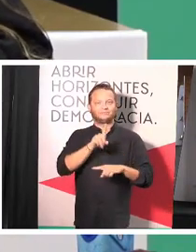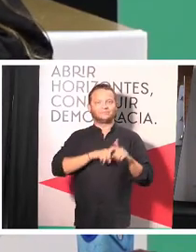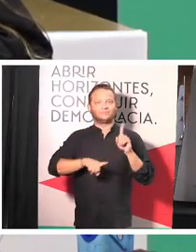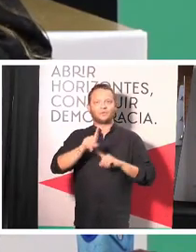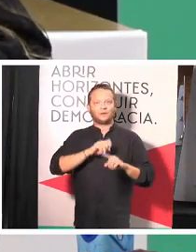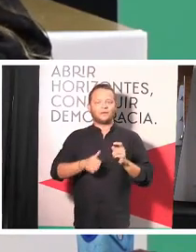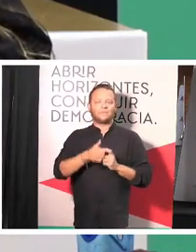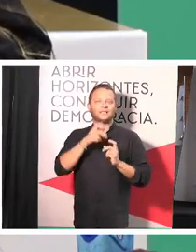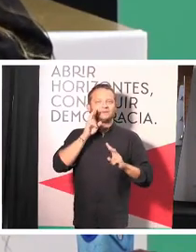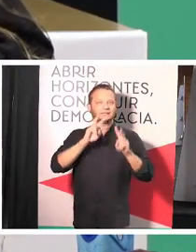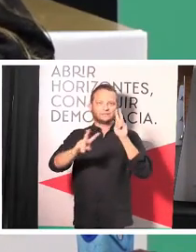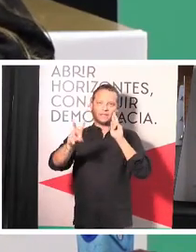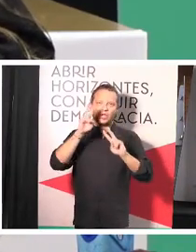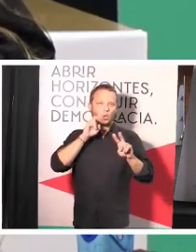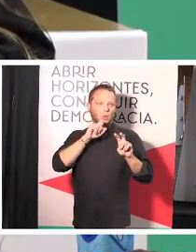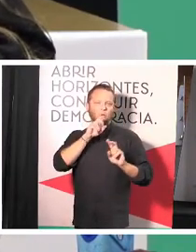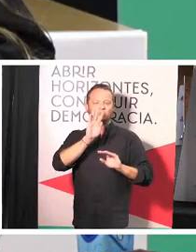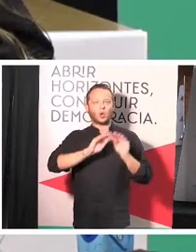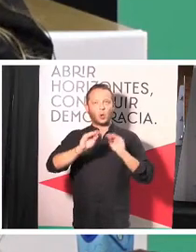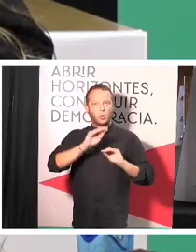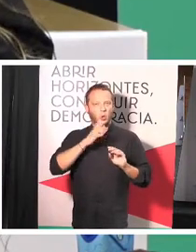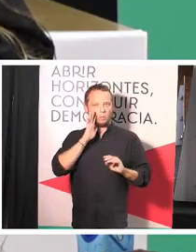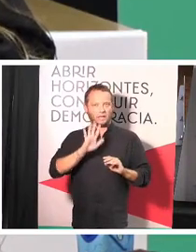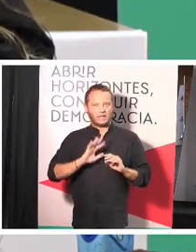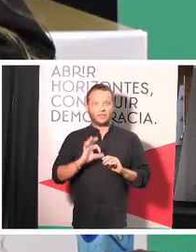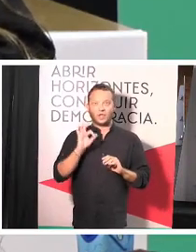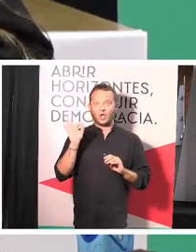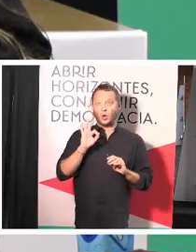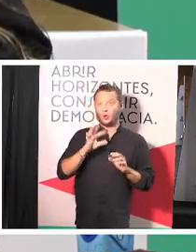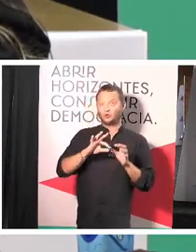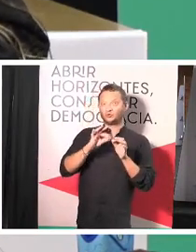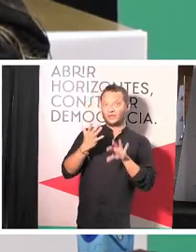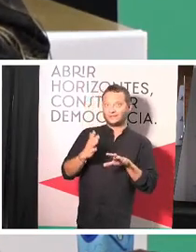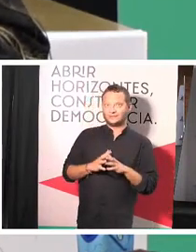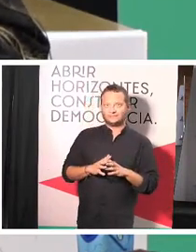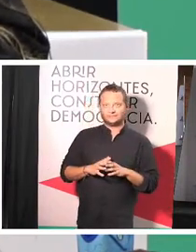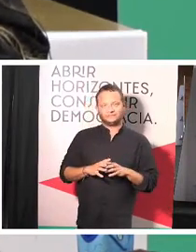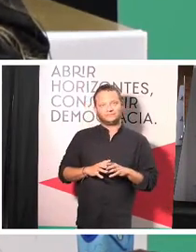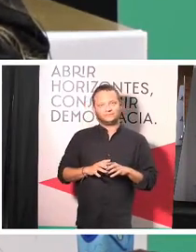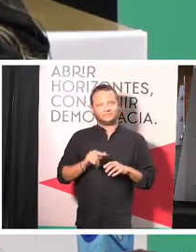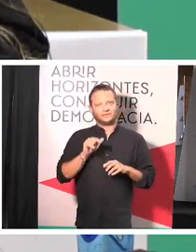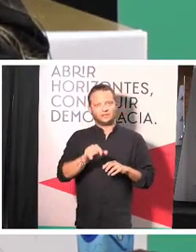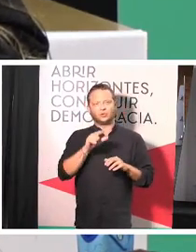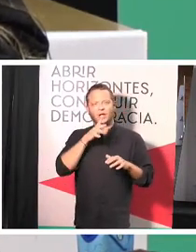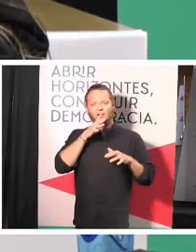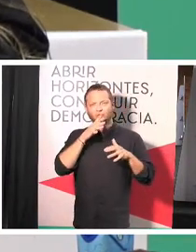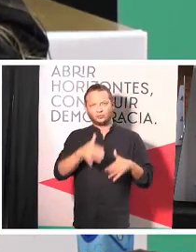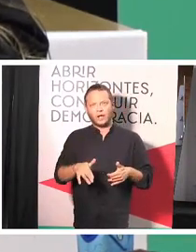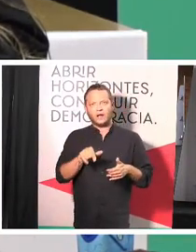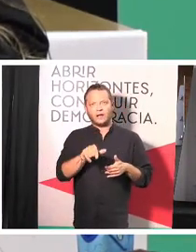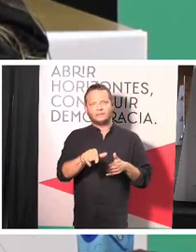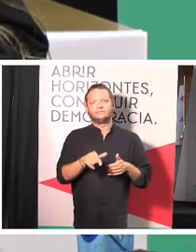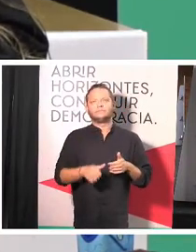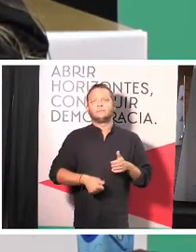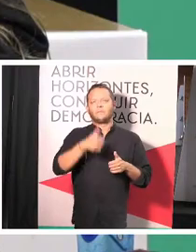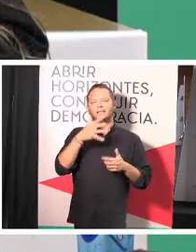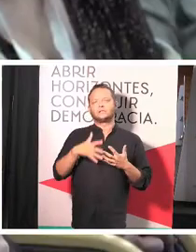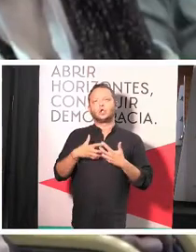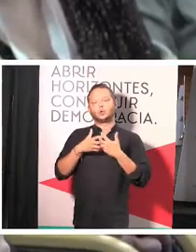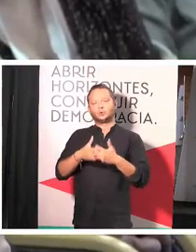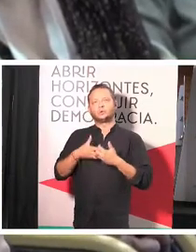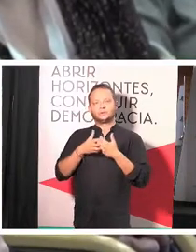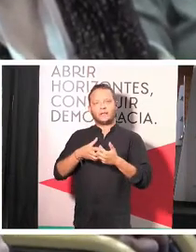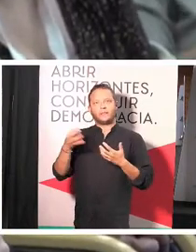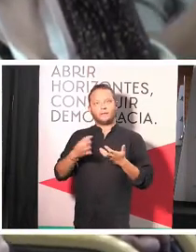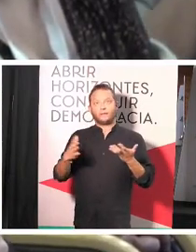está visibilizando como una solución, ¿no? O como una suerte. Y yo creo que esta es actualmente la mayor lucha que